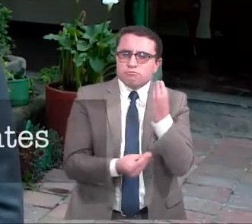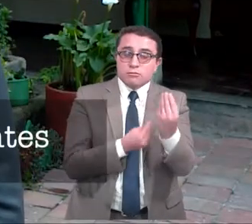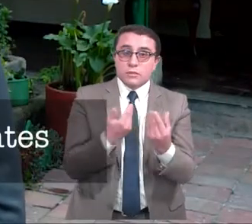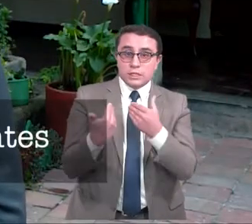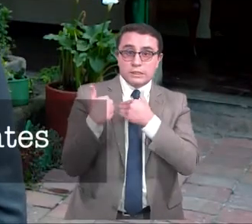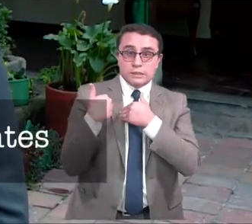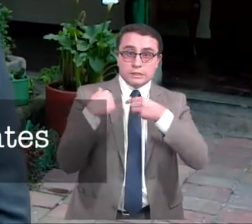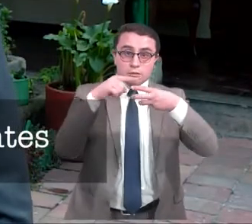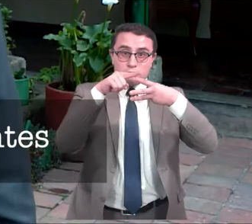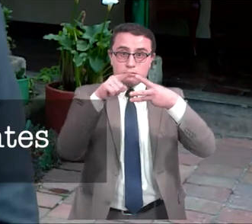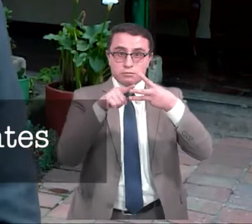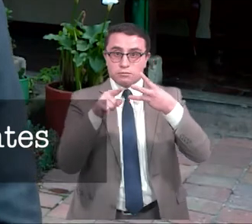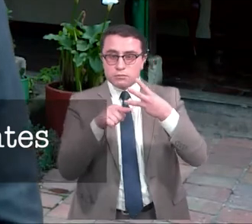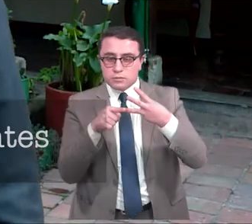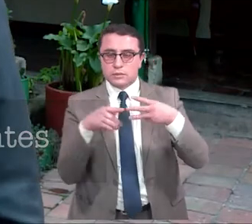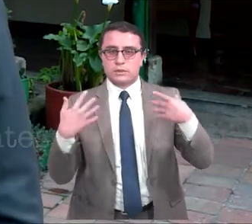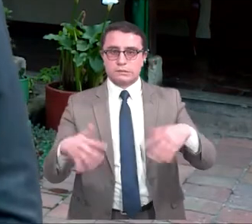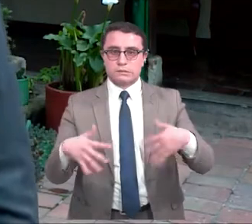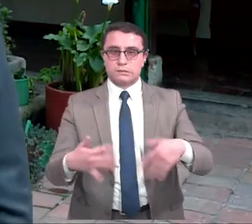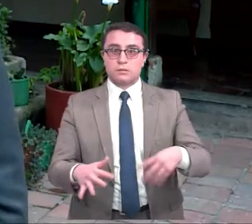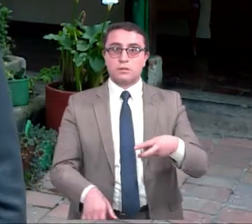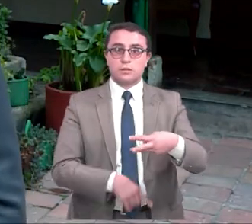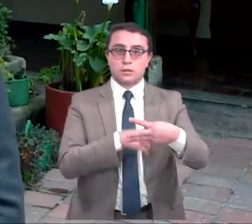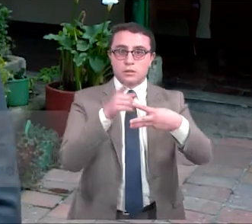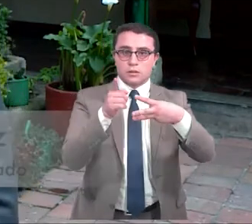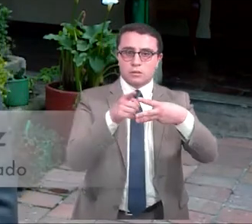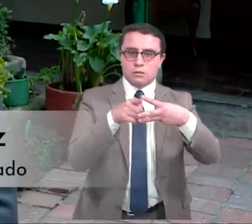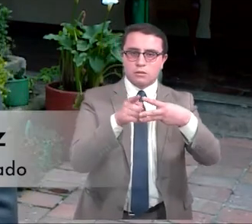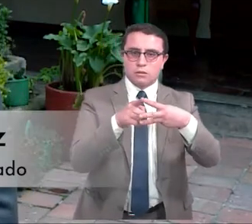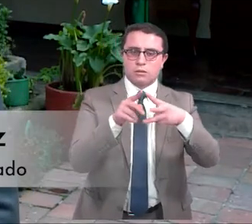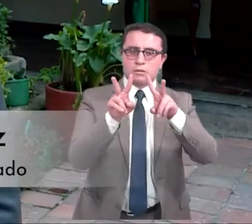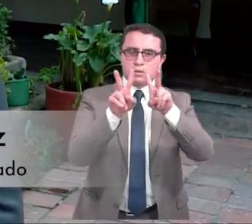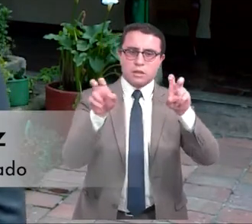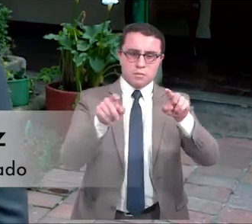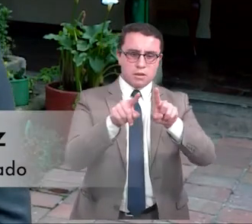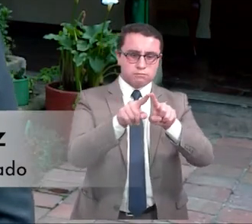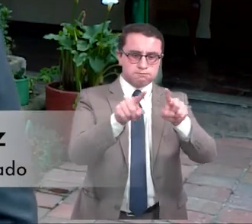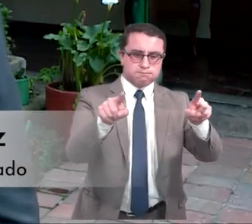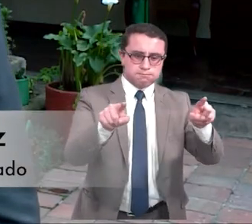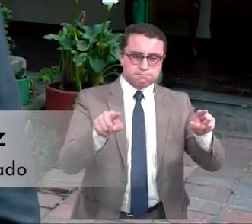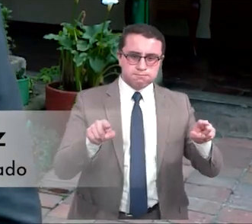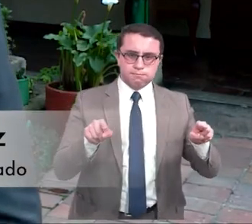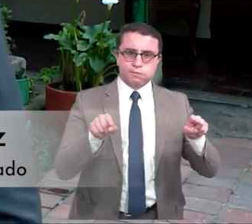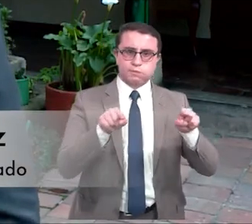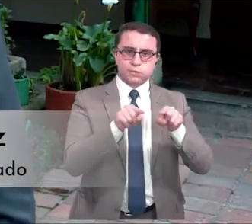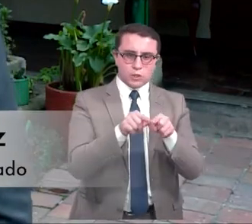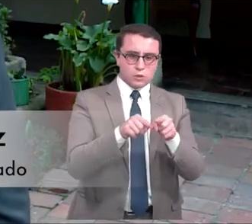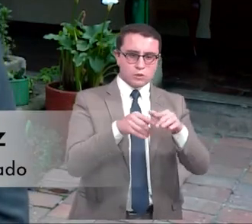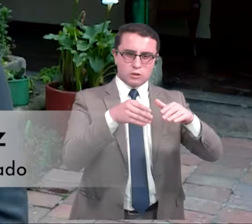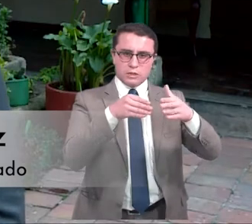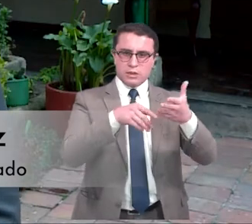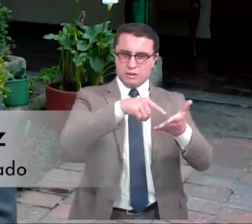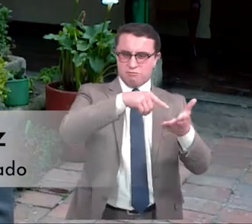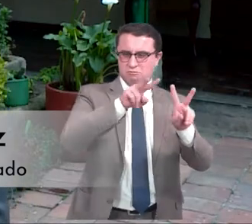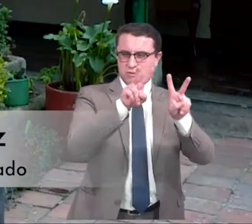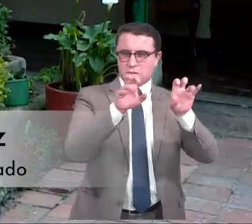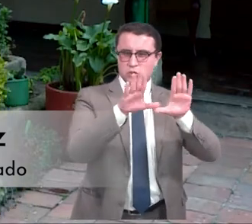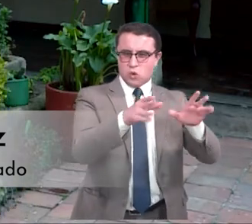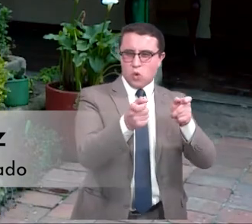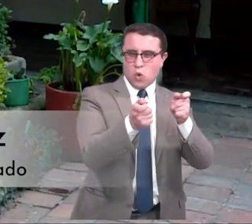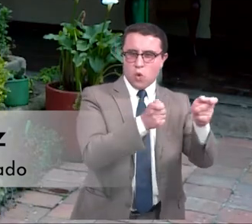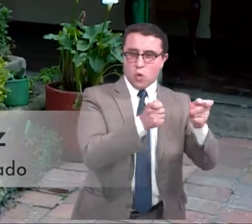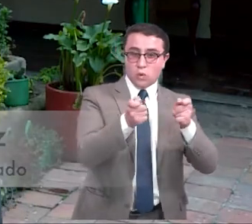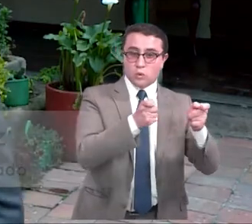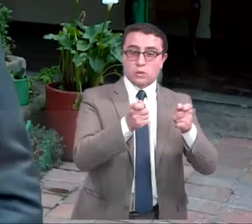manejar 3 aspectos muy importantes. El tema de la sección de registro y control